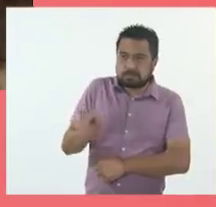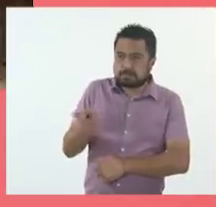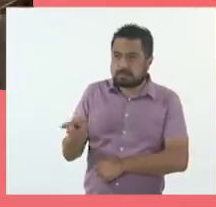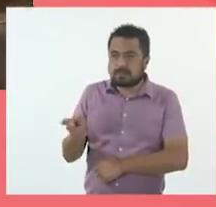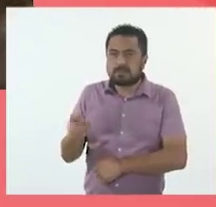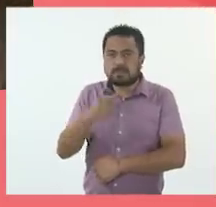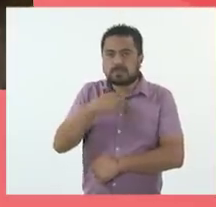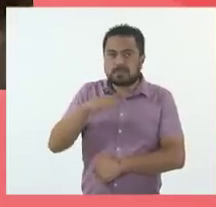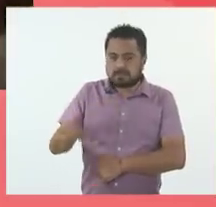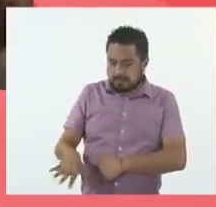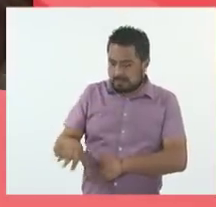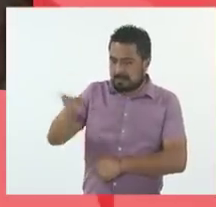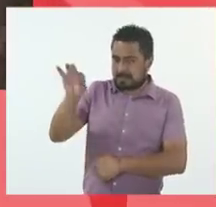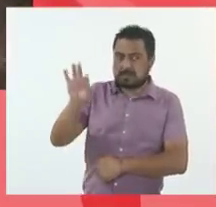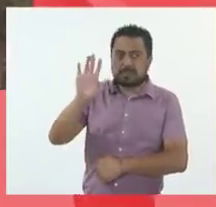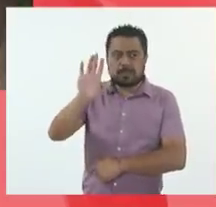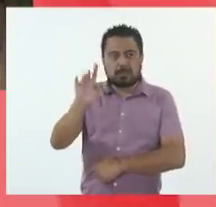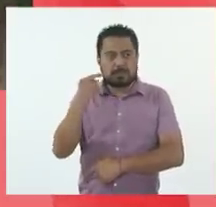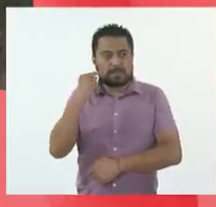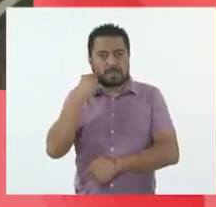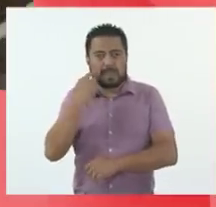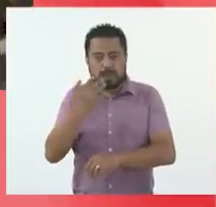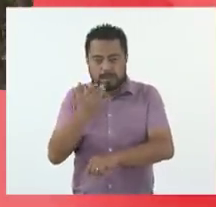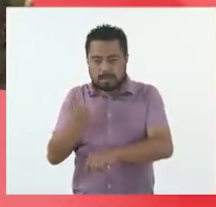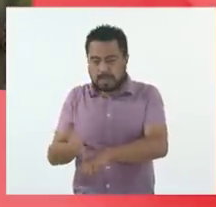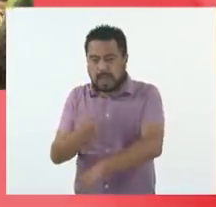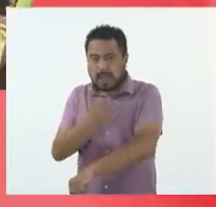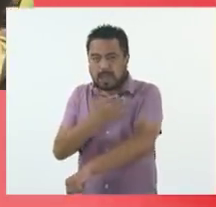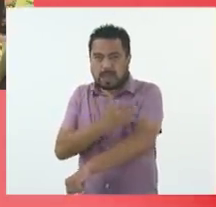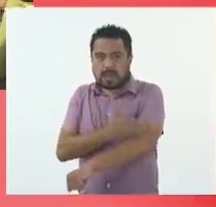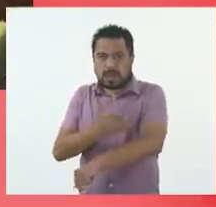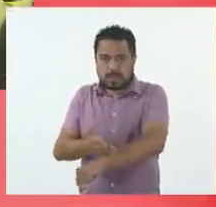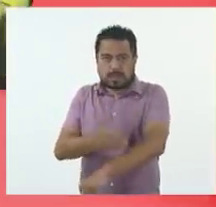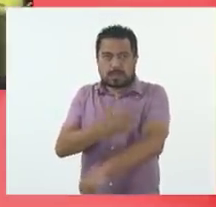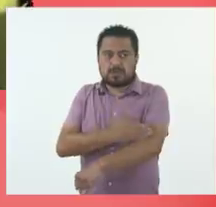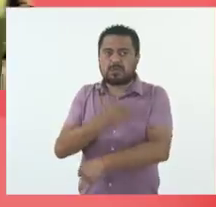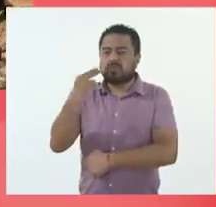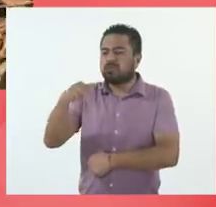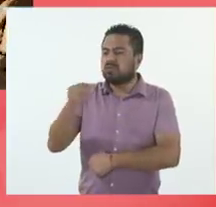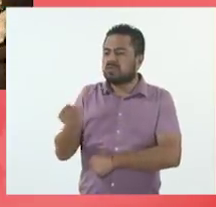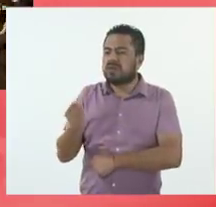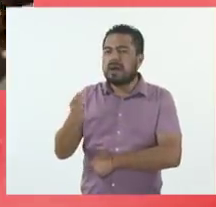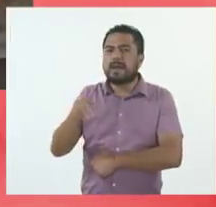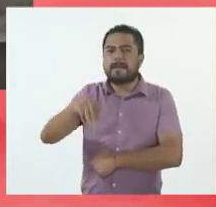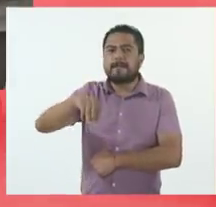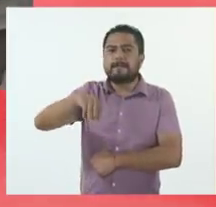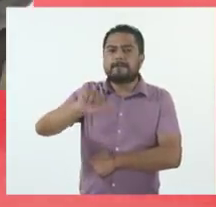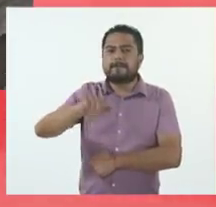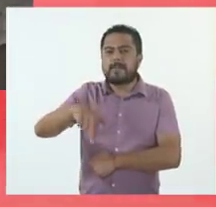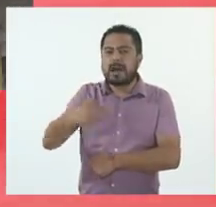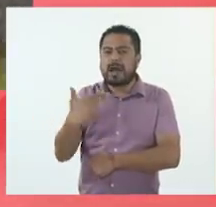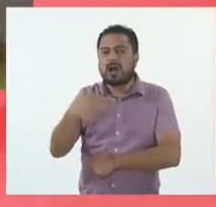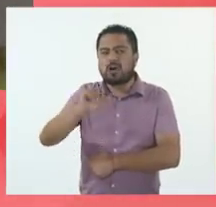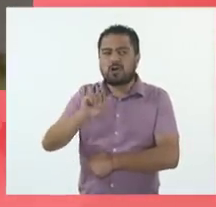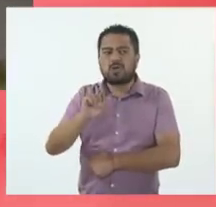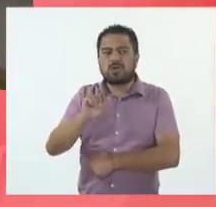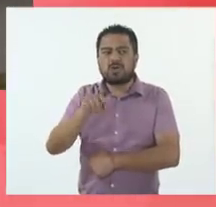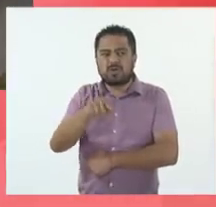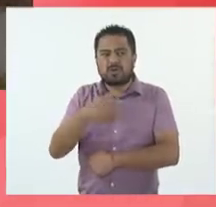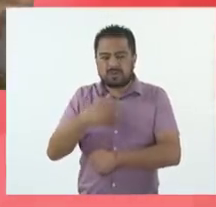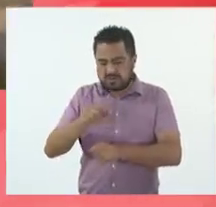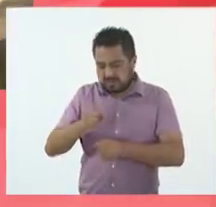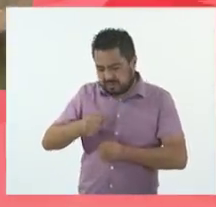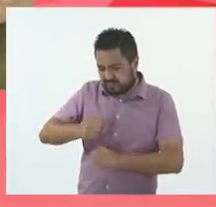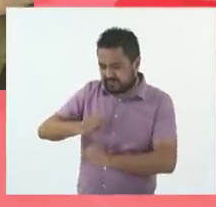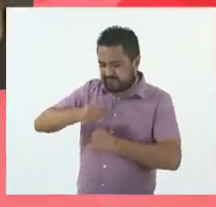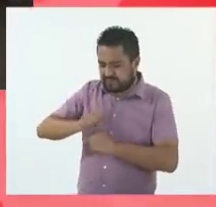Vamos a agarrar este palo, este se le nombra mango. Lleva una cuchillita, esta